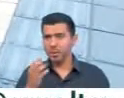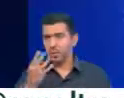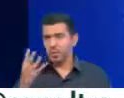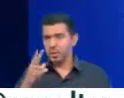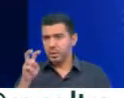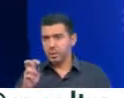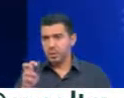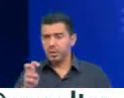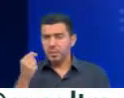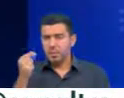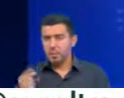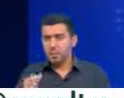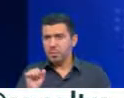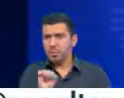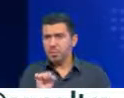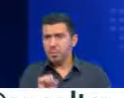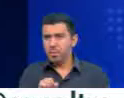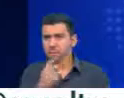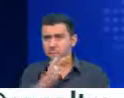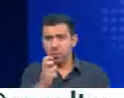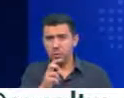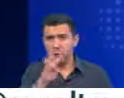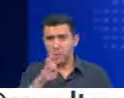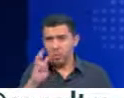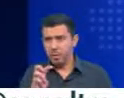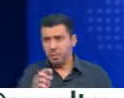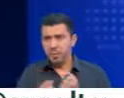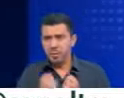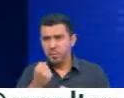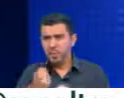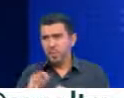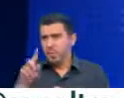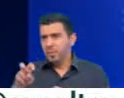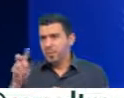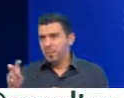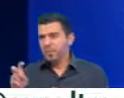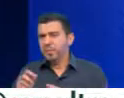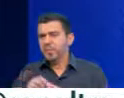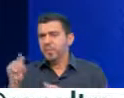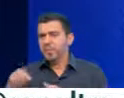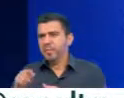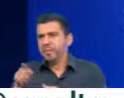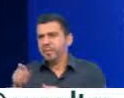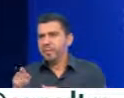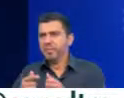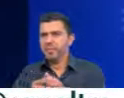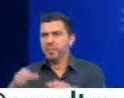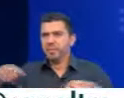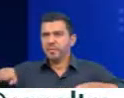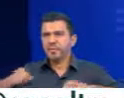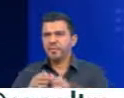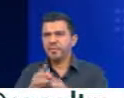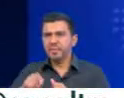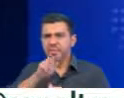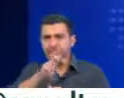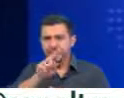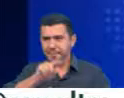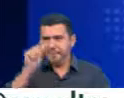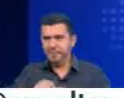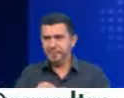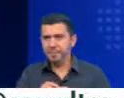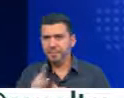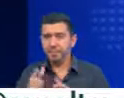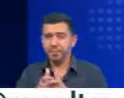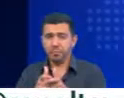vehículos 249 automotores y 98 motocicletas de total de revisados el 56% exceden el